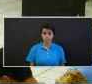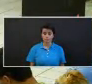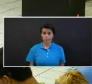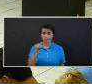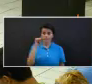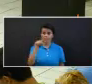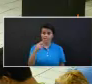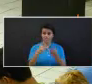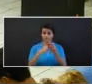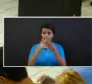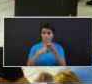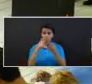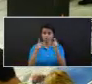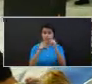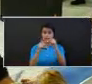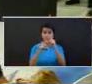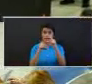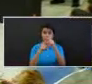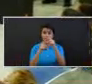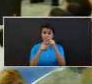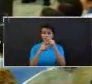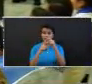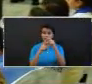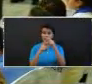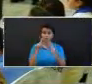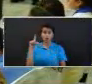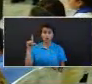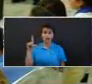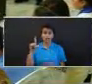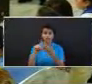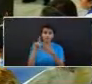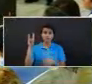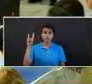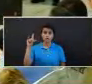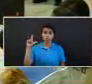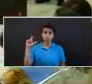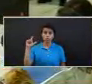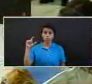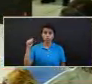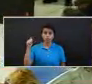Esta versión de la palabra del Señor en Lucas 18:14